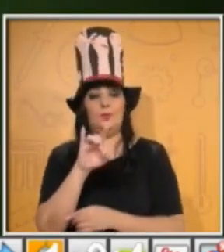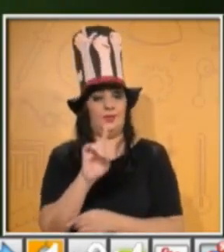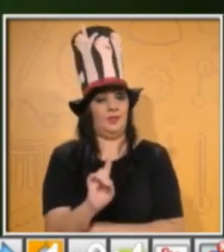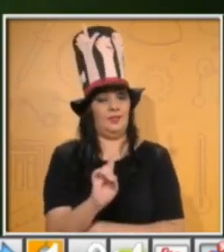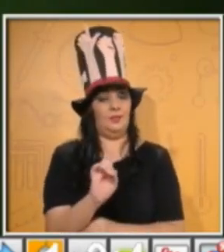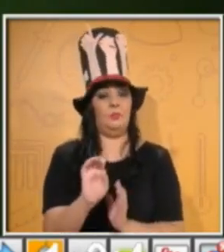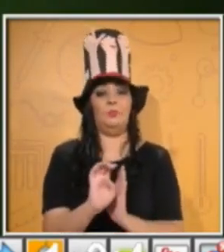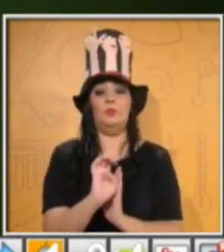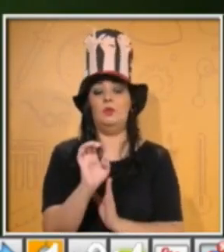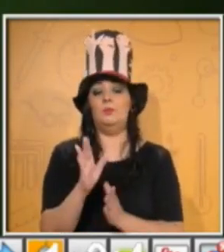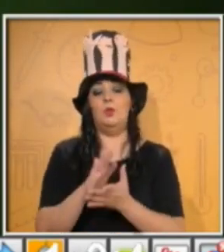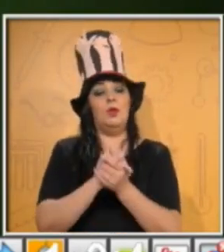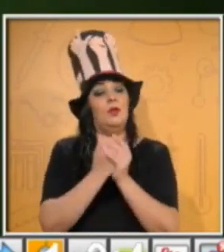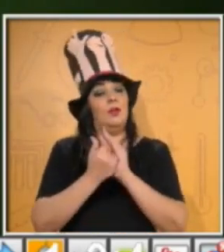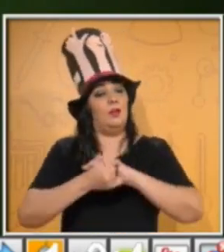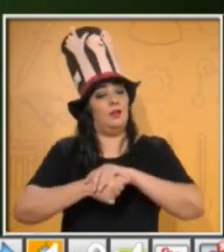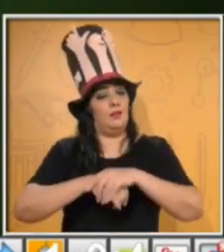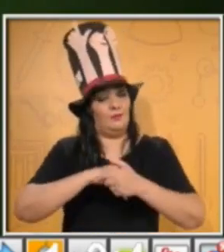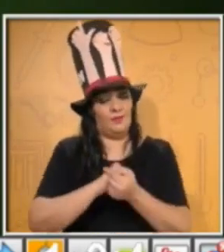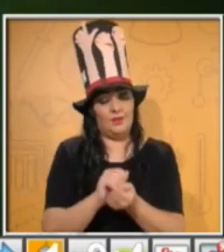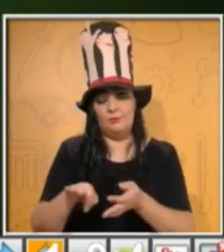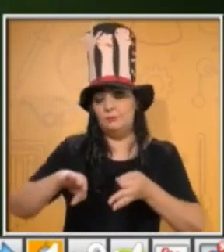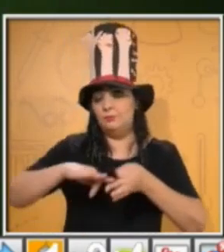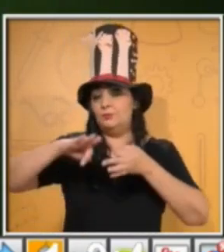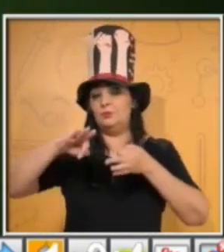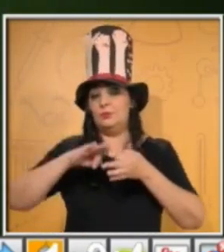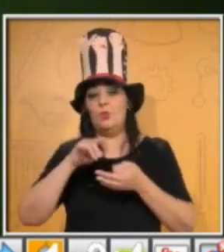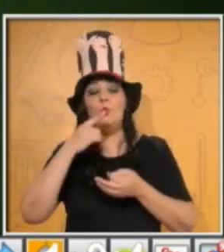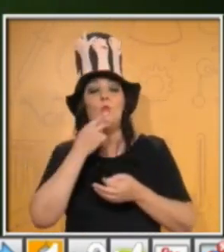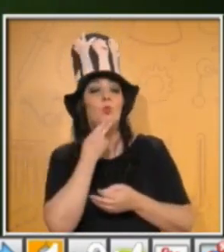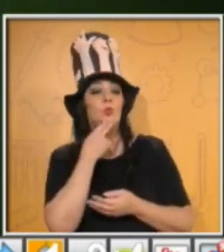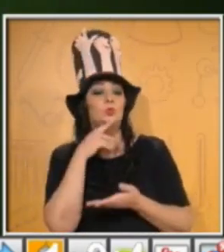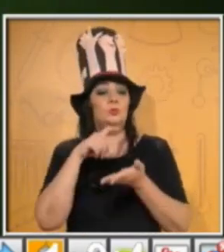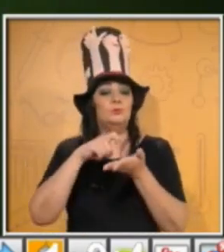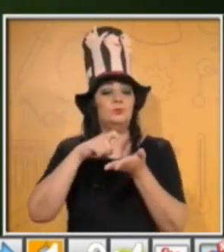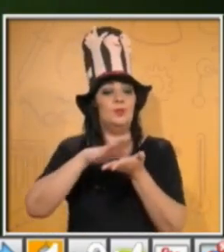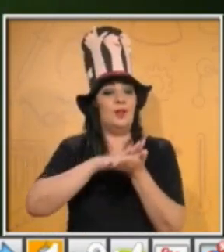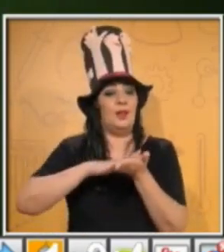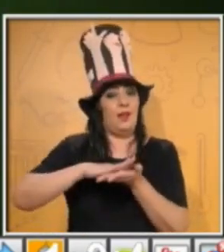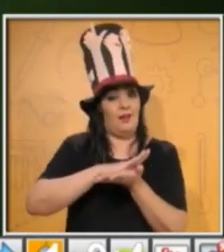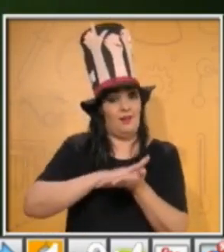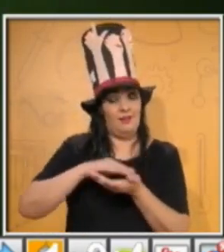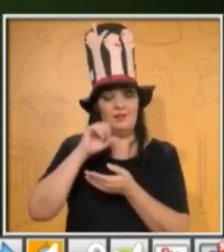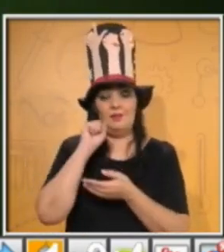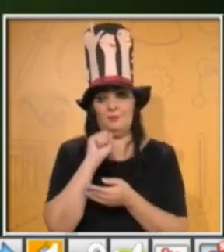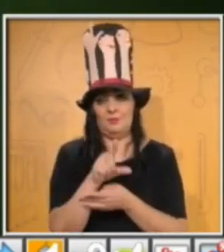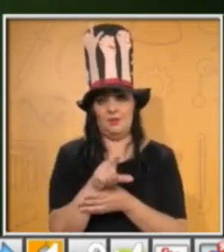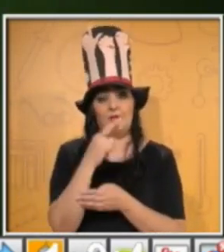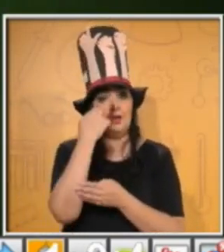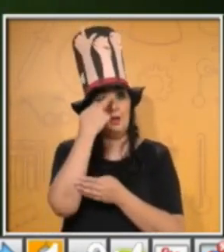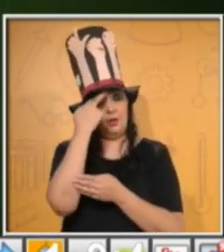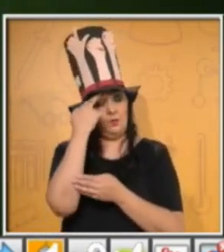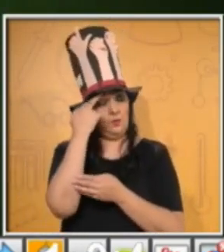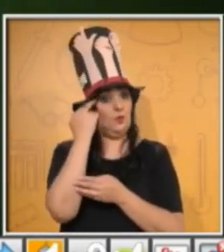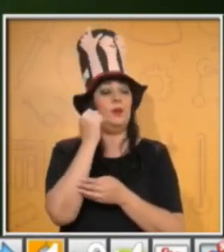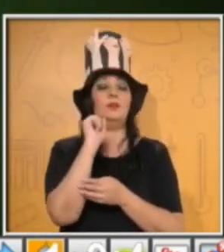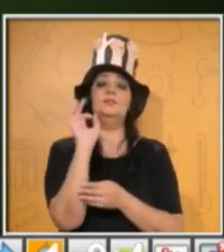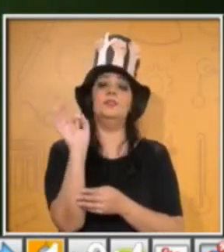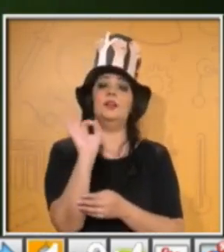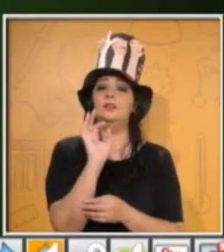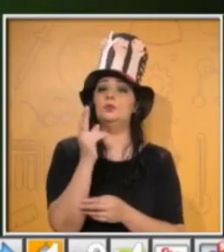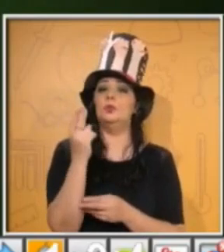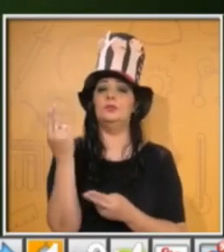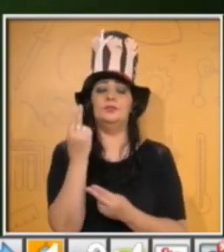de lavado de manos frecuente, el uso de antibacterial. También recuerden que si nos dan